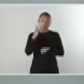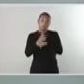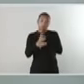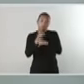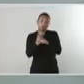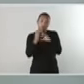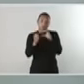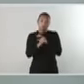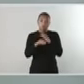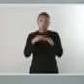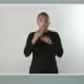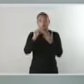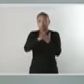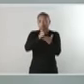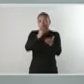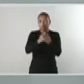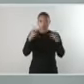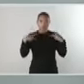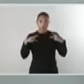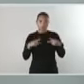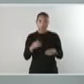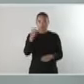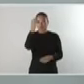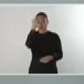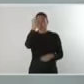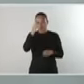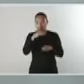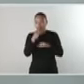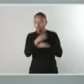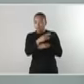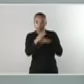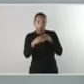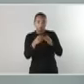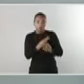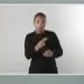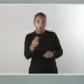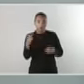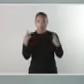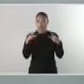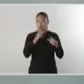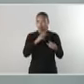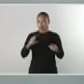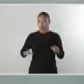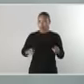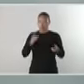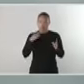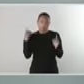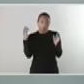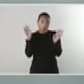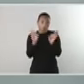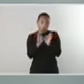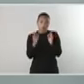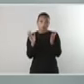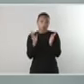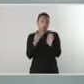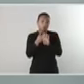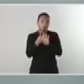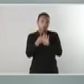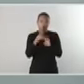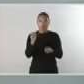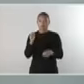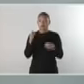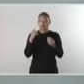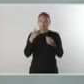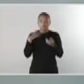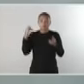los tamaulipecos pudimos constatar que aquellos que se dicen ser los opositores del sistema se han dedicado a atacarme solamente a mí en lugar de